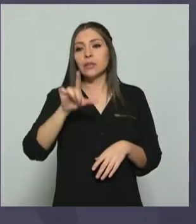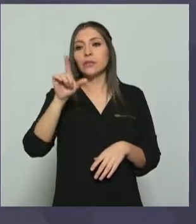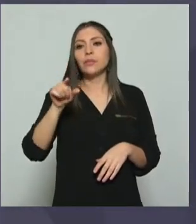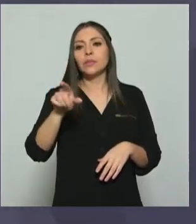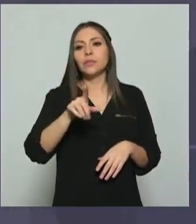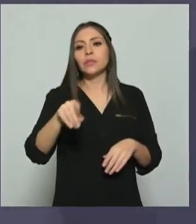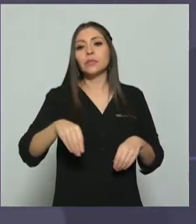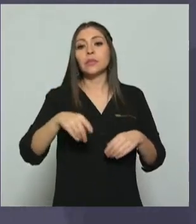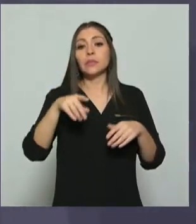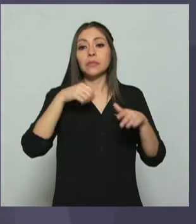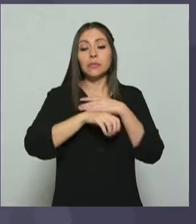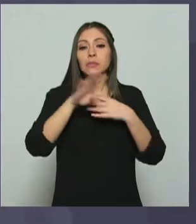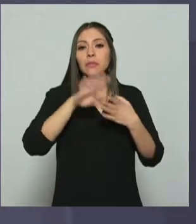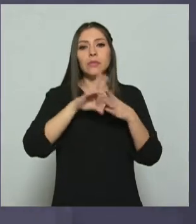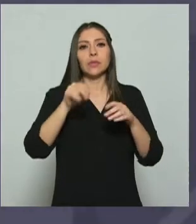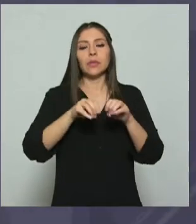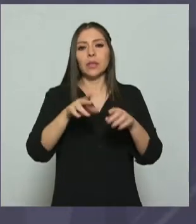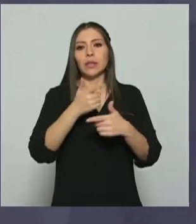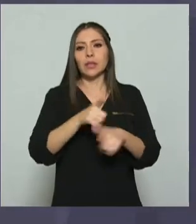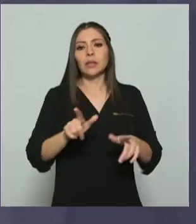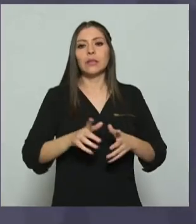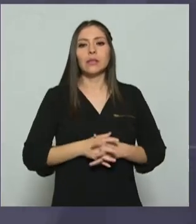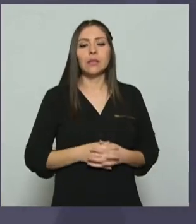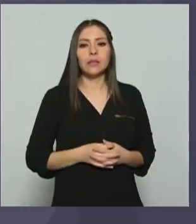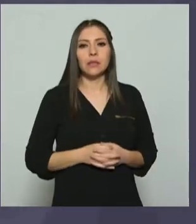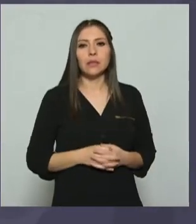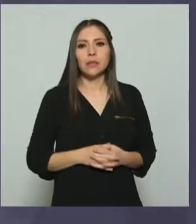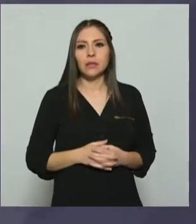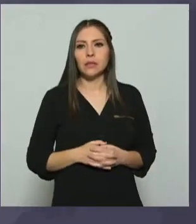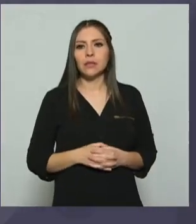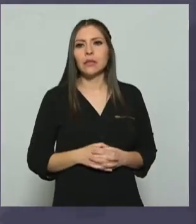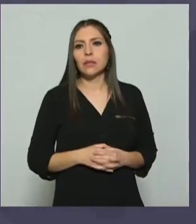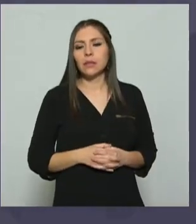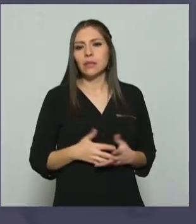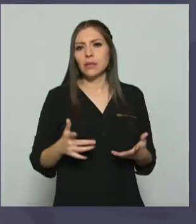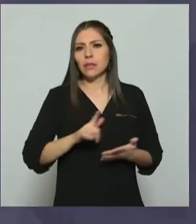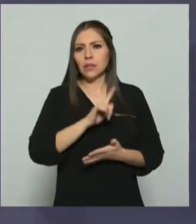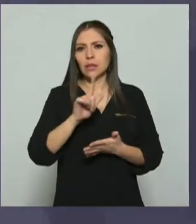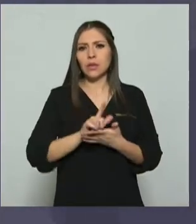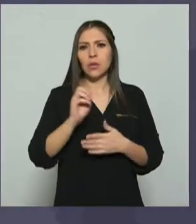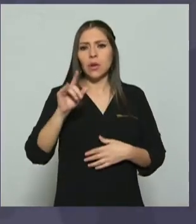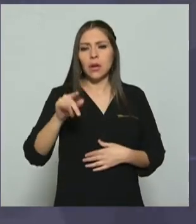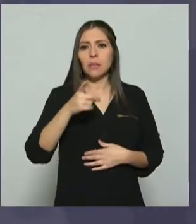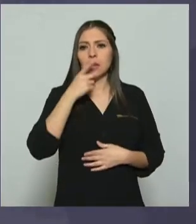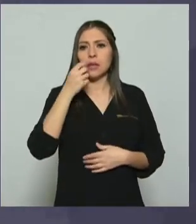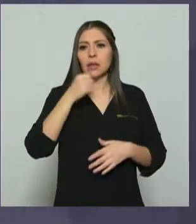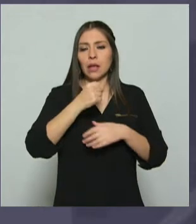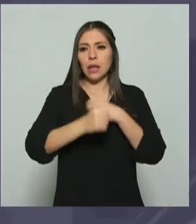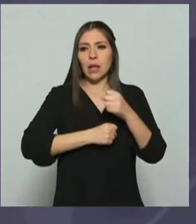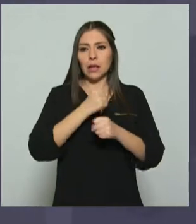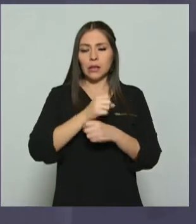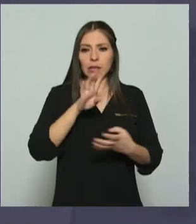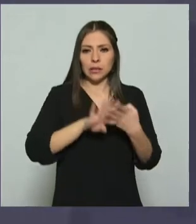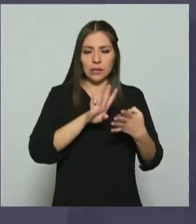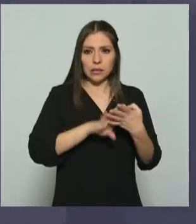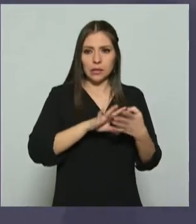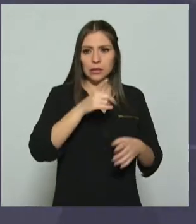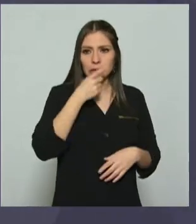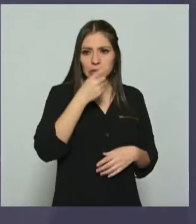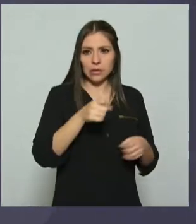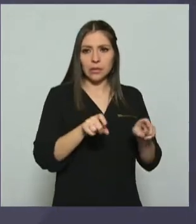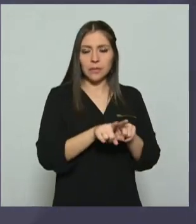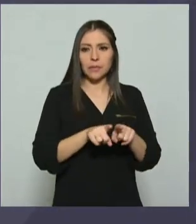libertad. Ah, sí, o sea, sí, ¿qué tipo de condena? Porque la ley Olimpia establecía años de prisión. Por supuesto, pero